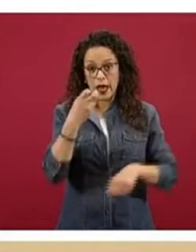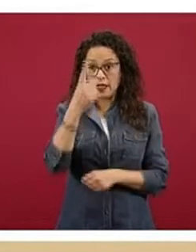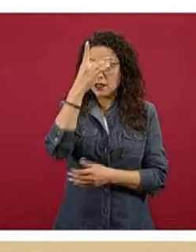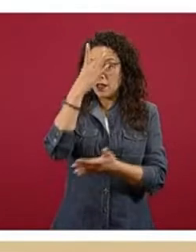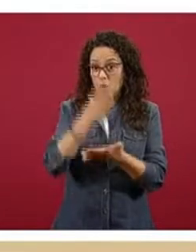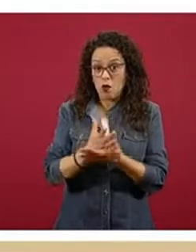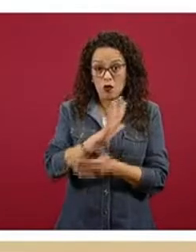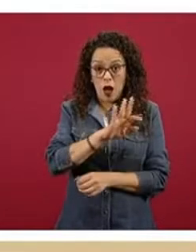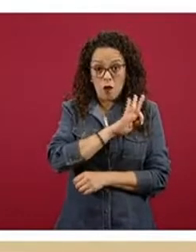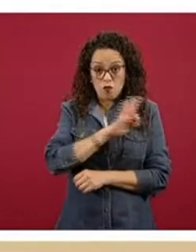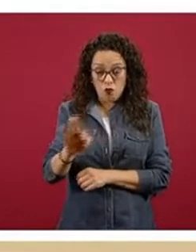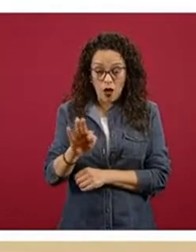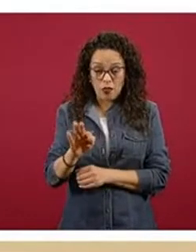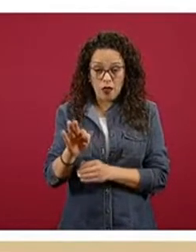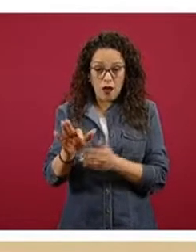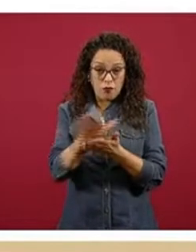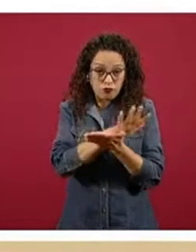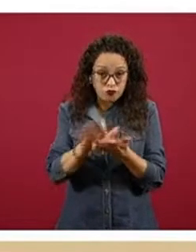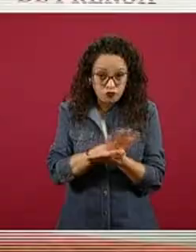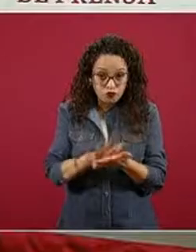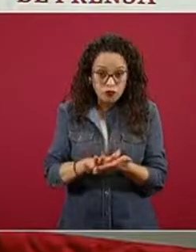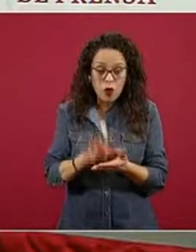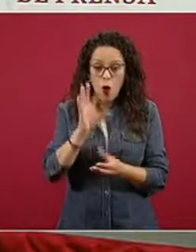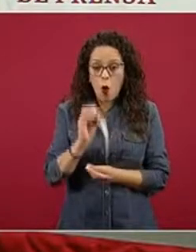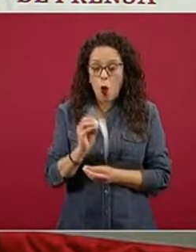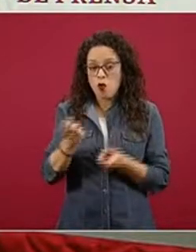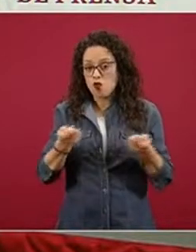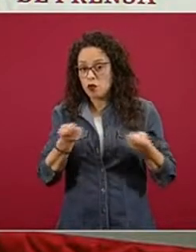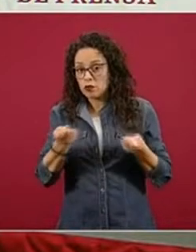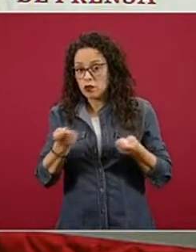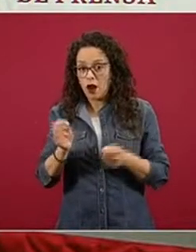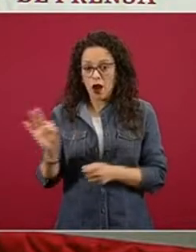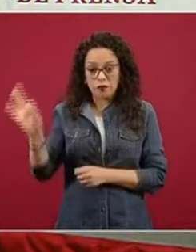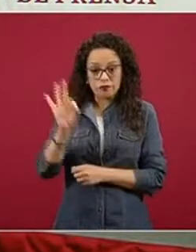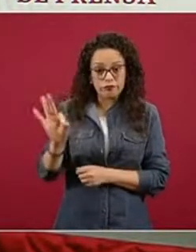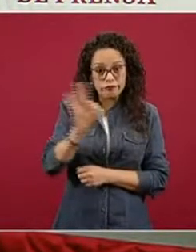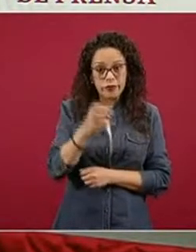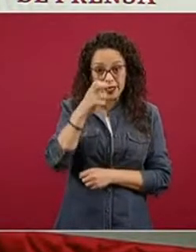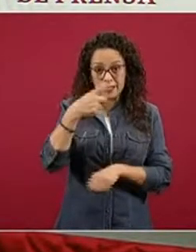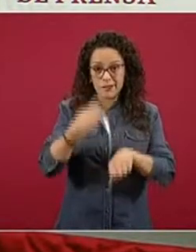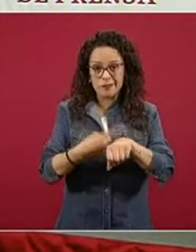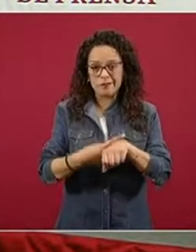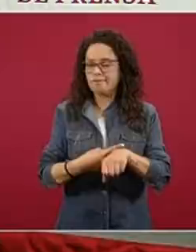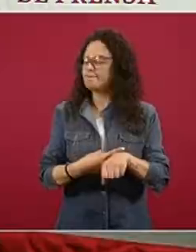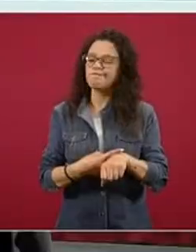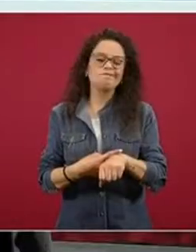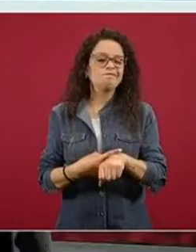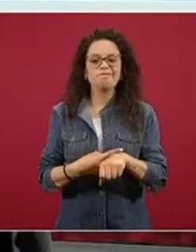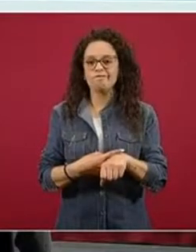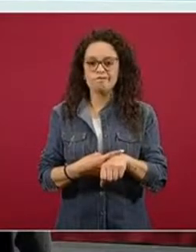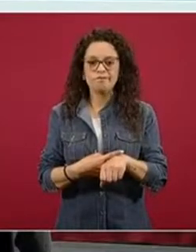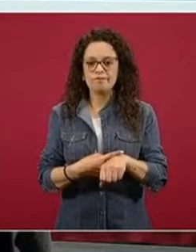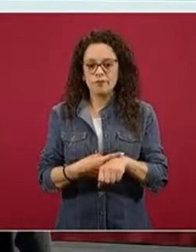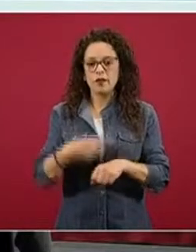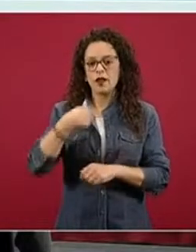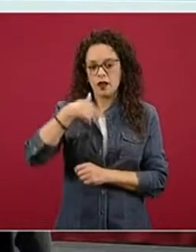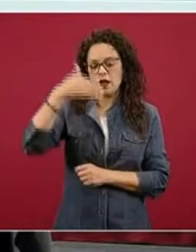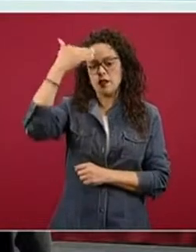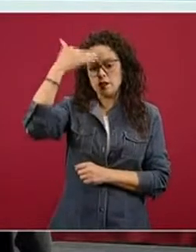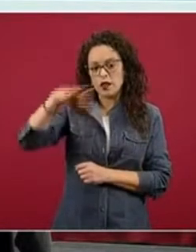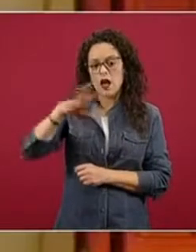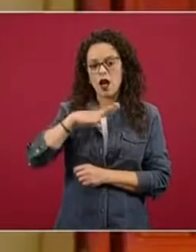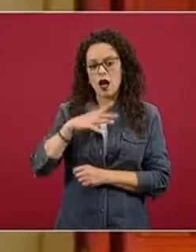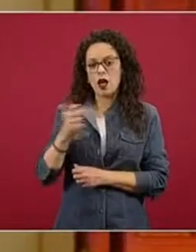o controlar el dengue, también requerimos que, pues por ejemplo, haya agua potable. En los lugares donde no hay agua